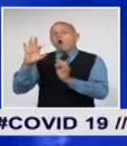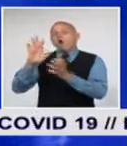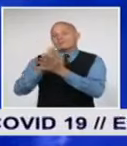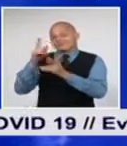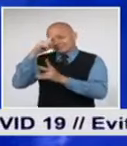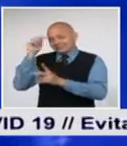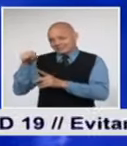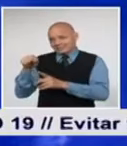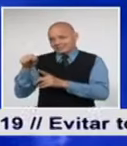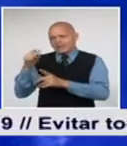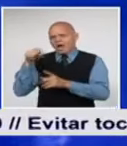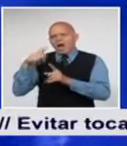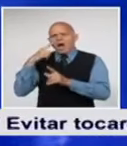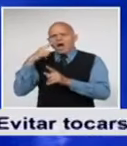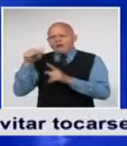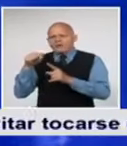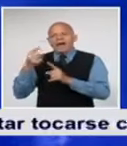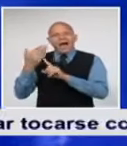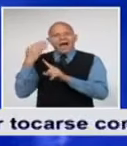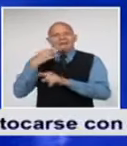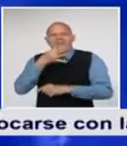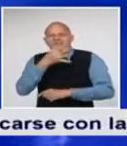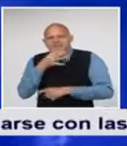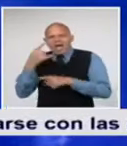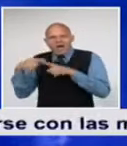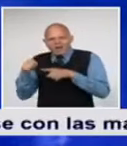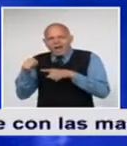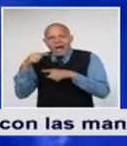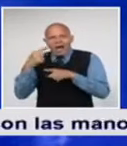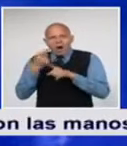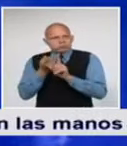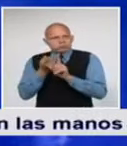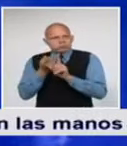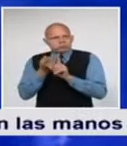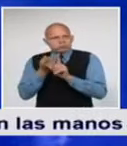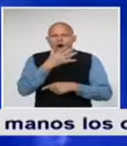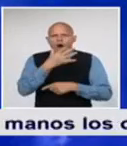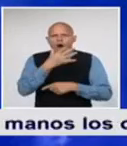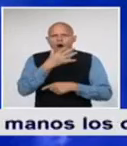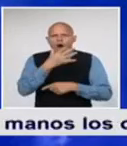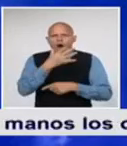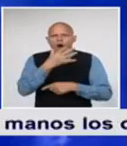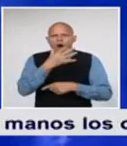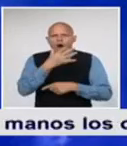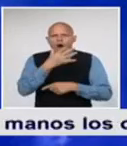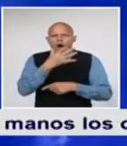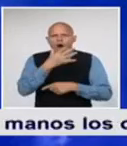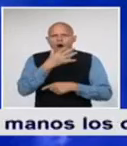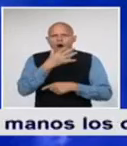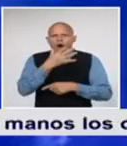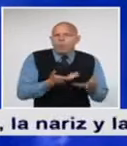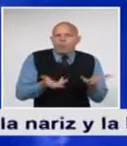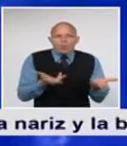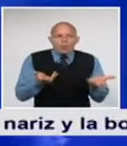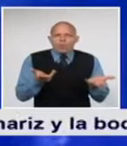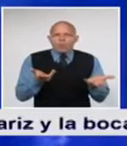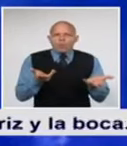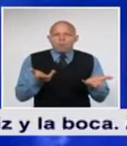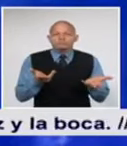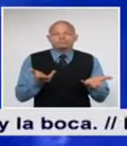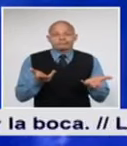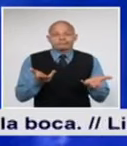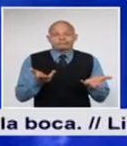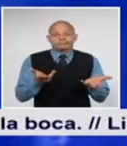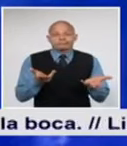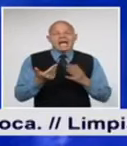desplazándose hacia grupos de edades jóvenes, el número de fallecidos. Esto hace que ya de los 190